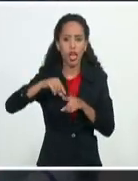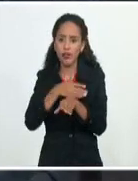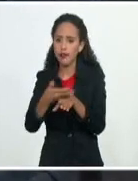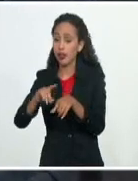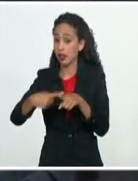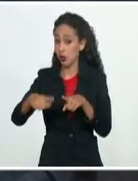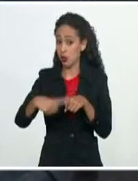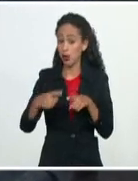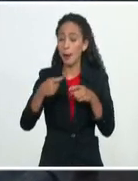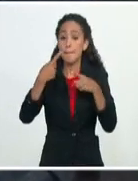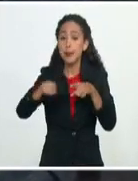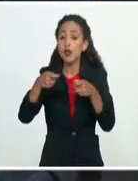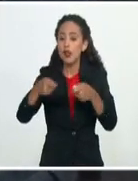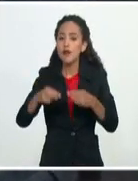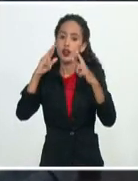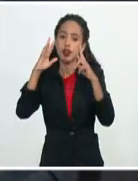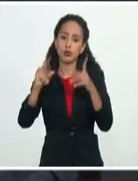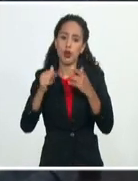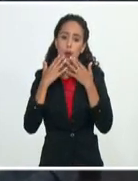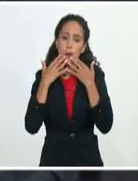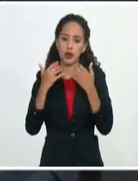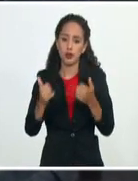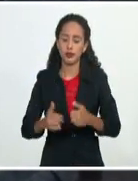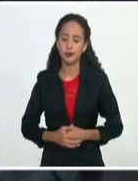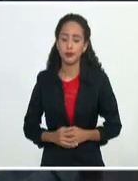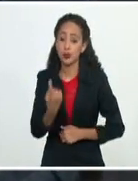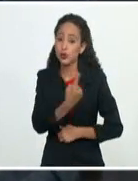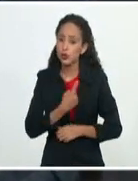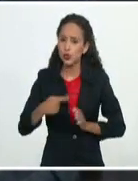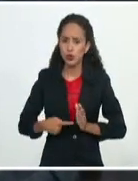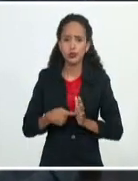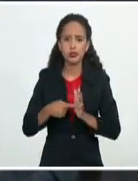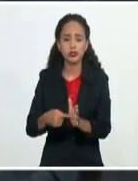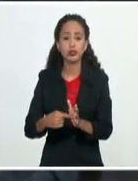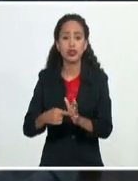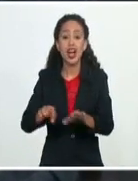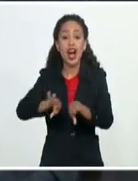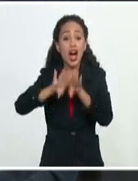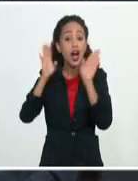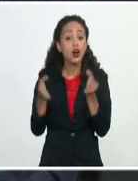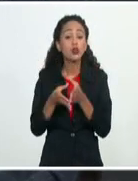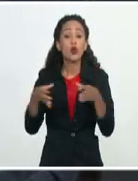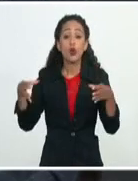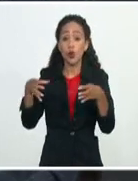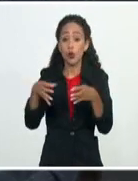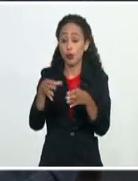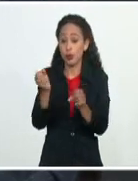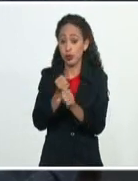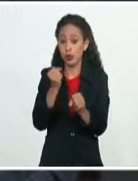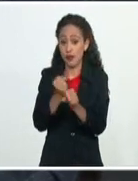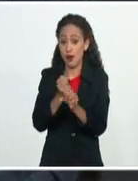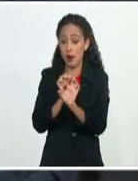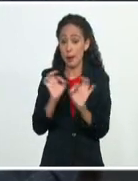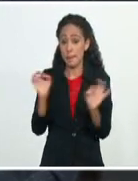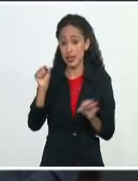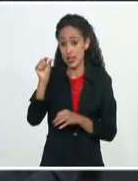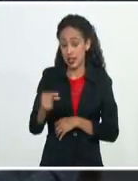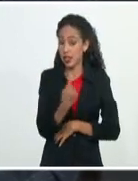Nosotros le estamos recomendando a todos los grupos de trabajo temporales en cada uno de los